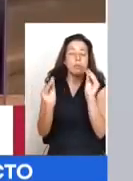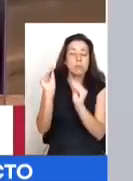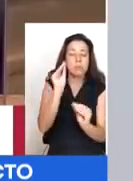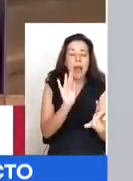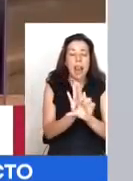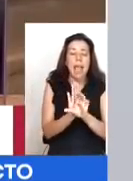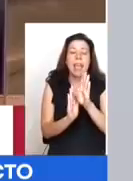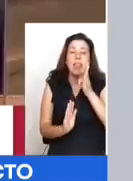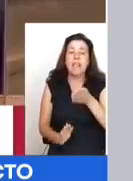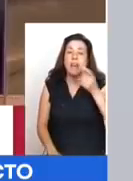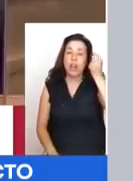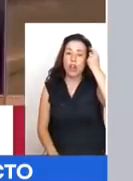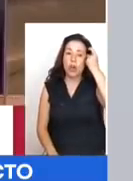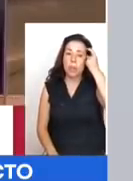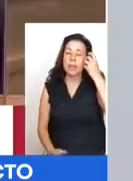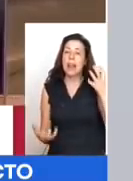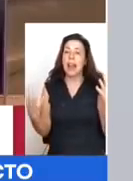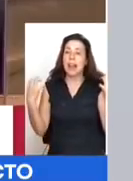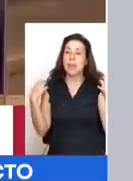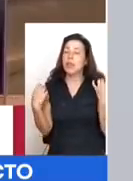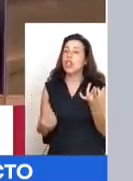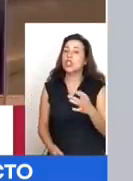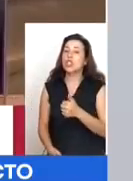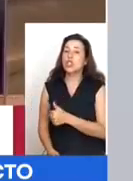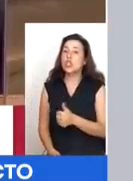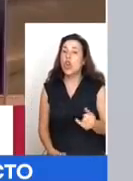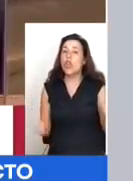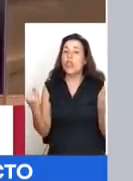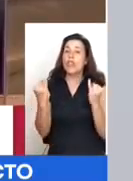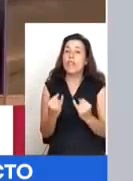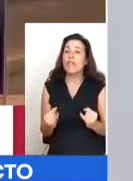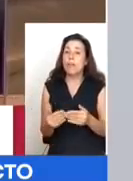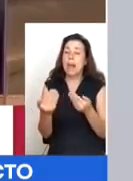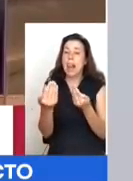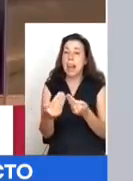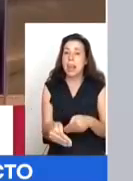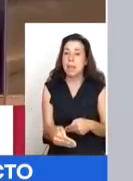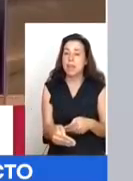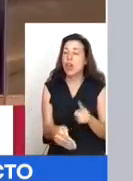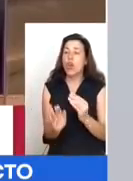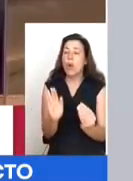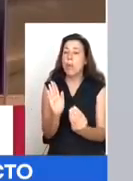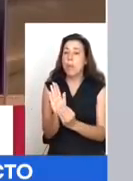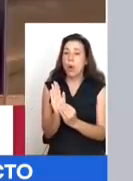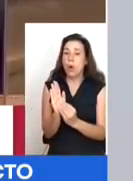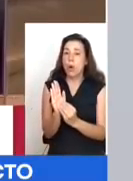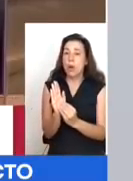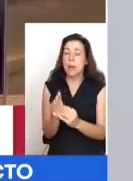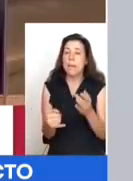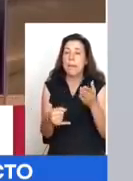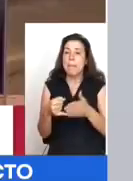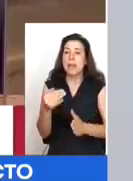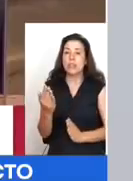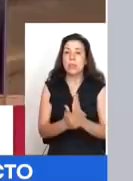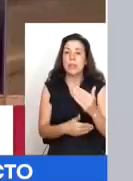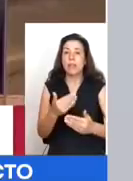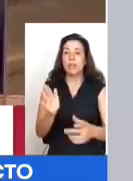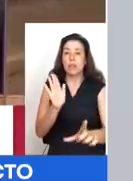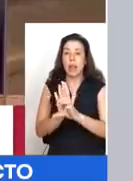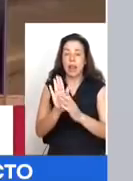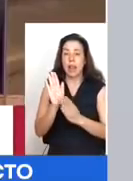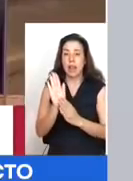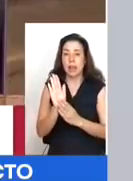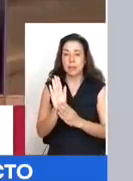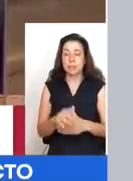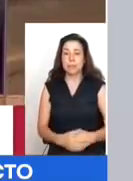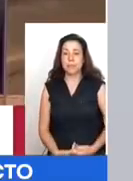se vota en general y luego en particular de inmediato. Además, esta iniciativa está con discusión inmediata. Por lo tanto, la señal política que se da es que el